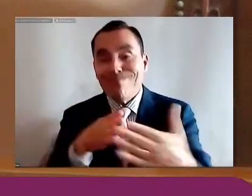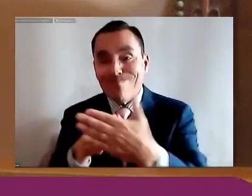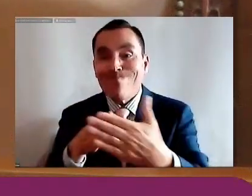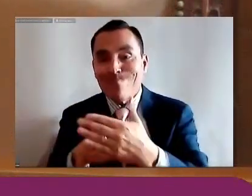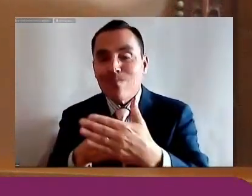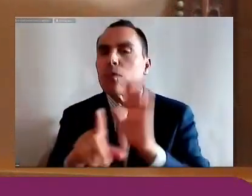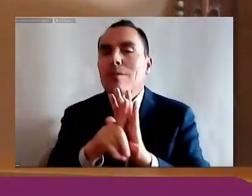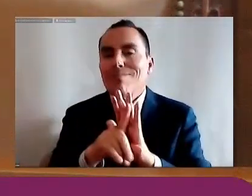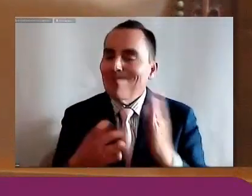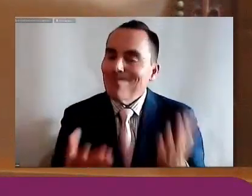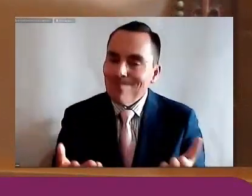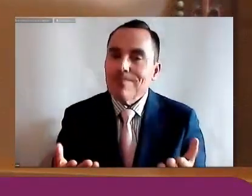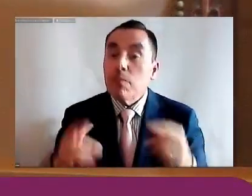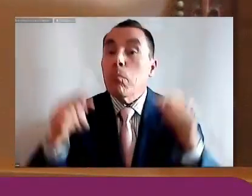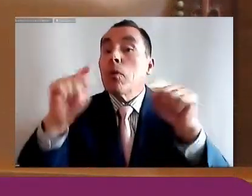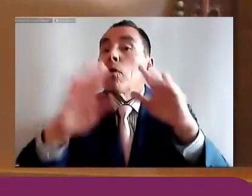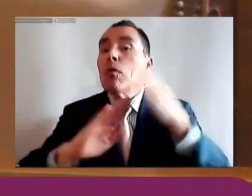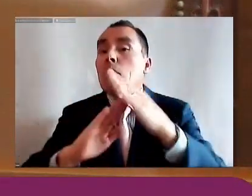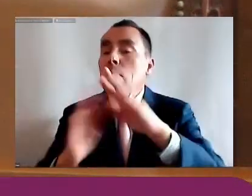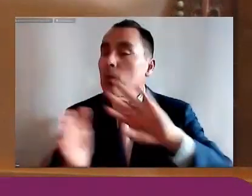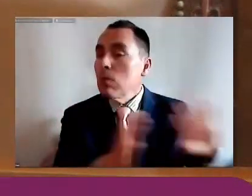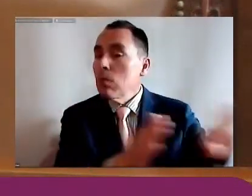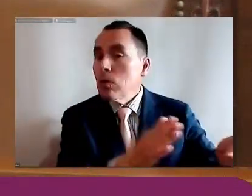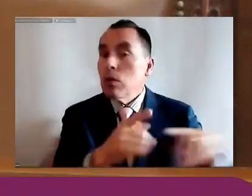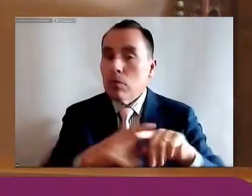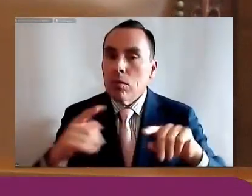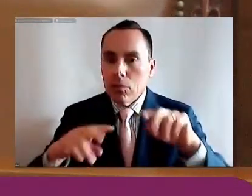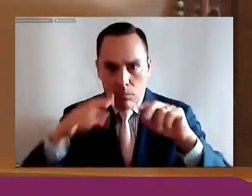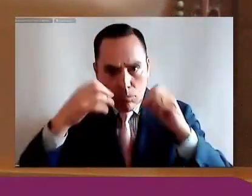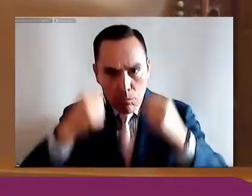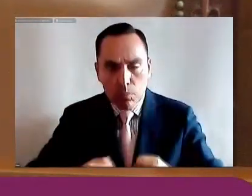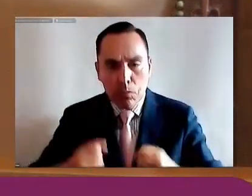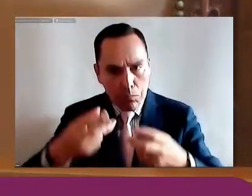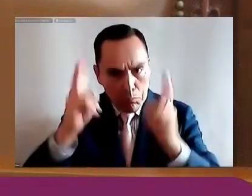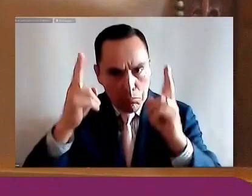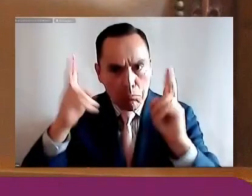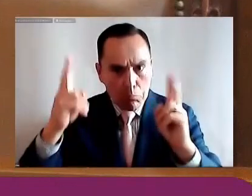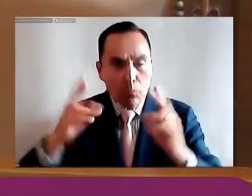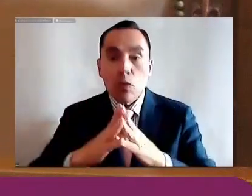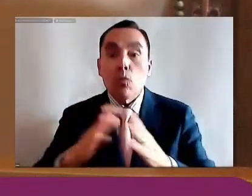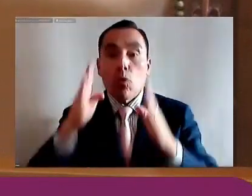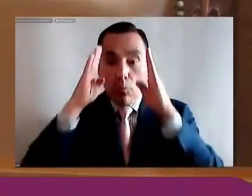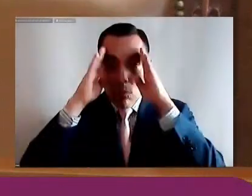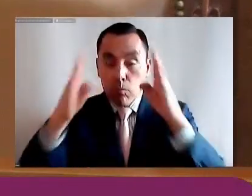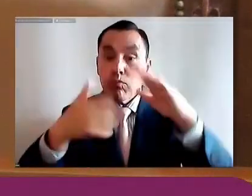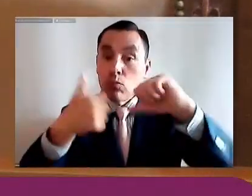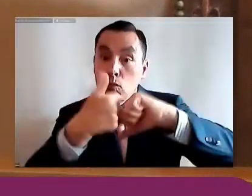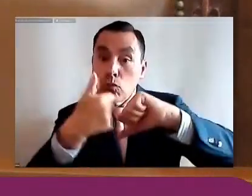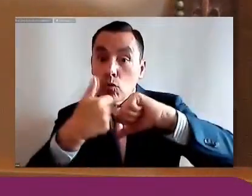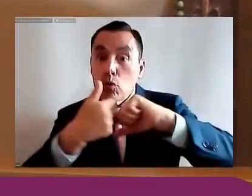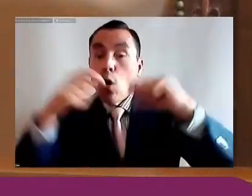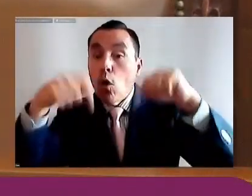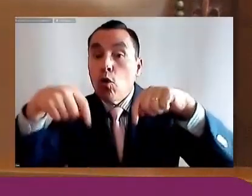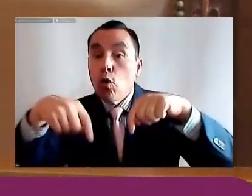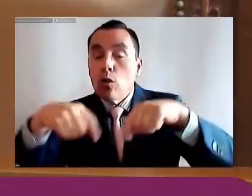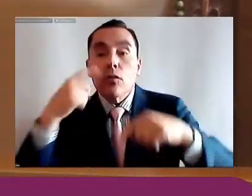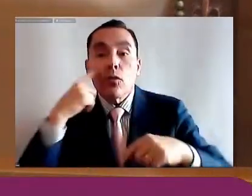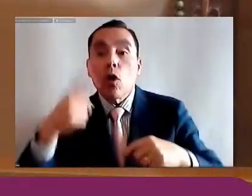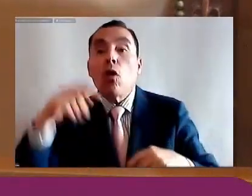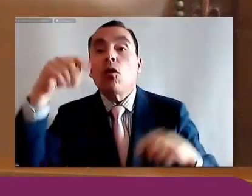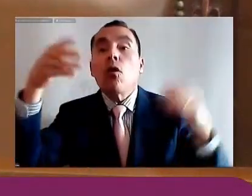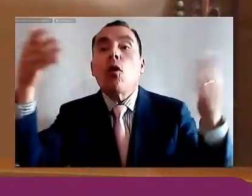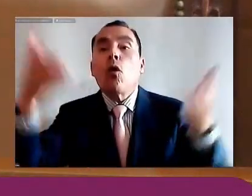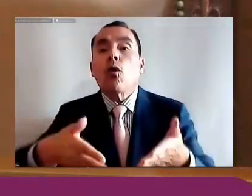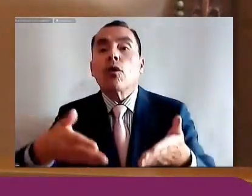responsabilidad, si bien uno puede analizar todos los elementos de la misma en una perspectiva de género, quizás hoy día lo que quiero destacar son principalmente